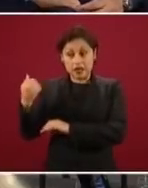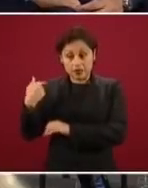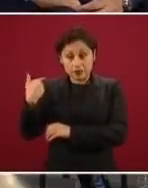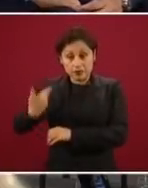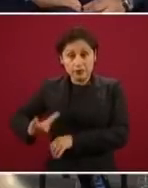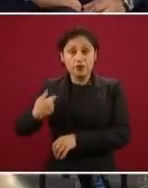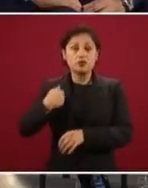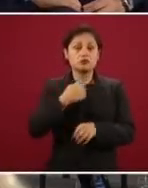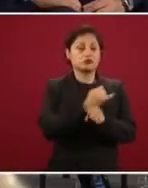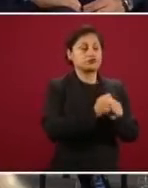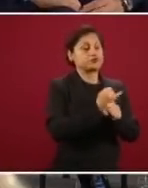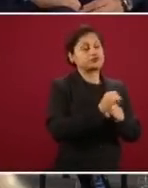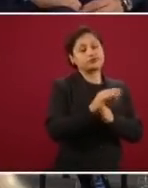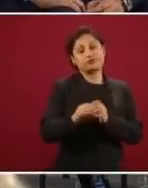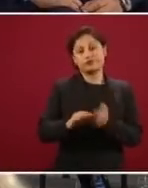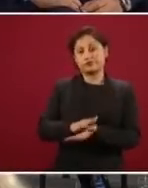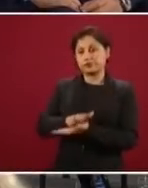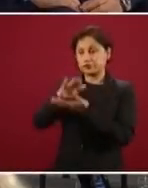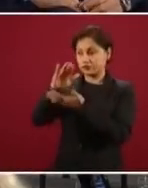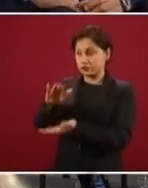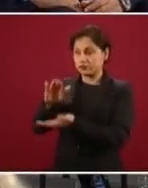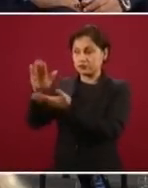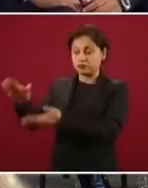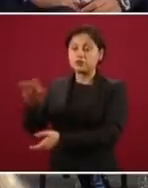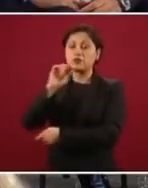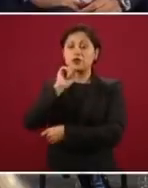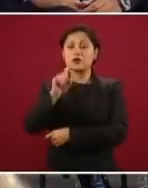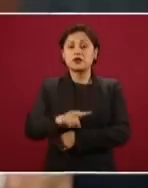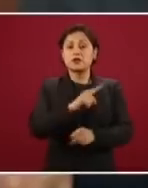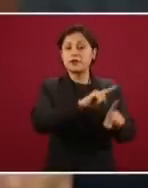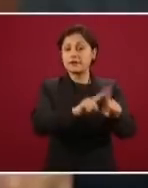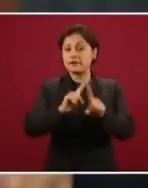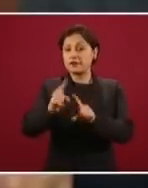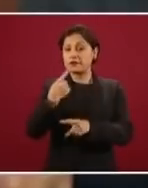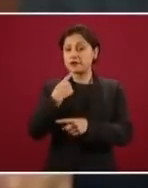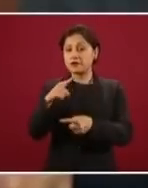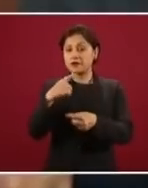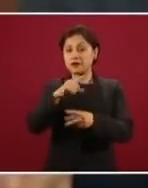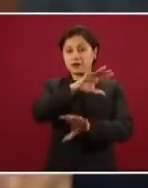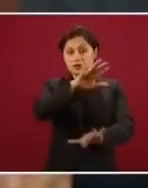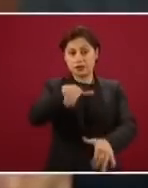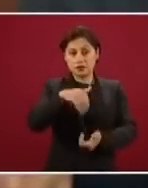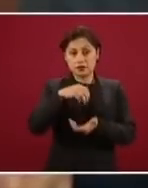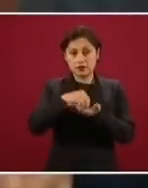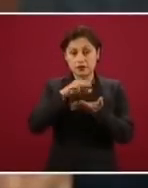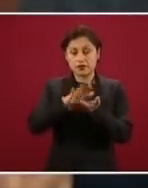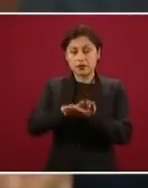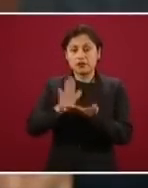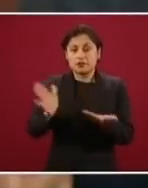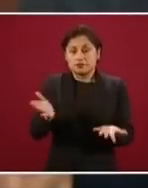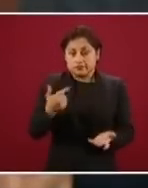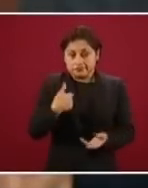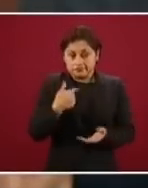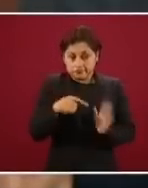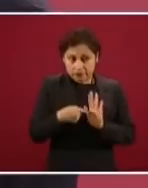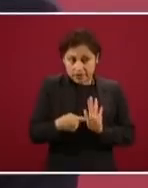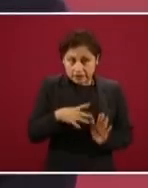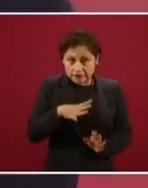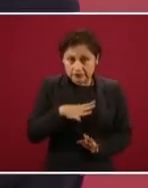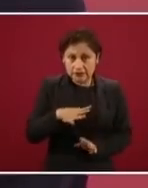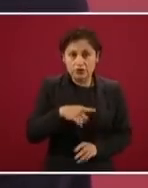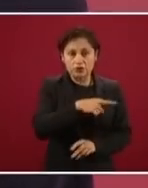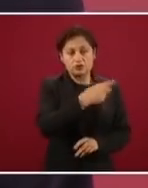acta también tengo una recopilación de todas las quejas y bueno no sé qué puedo hacer contestar mis respectos siempre es bueno